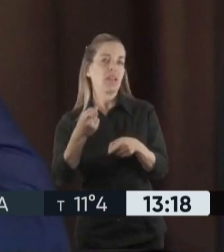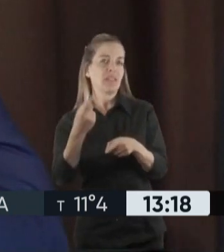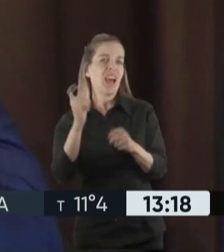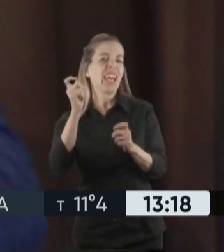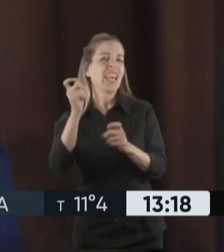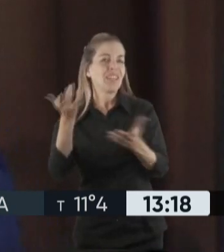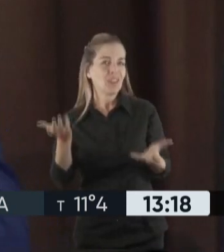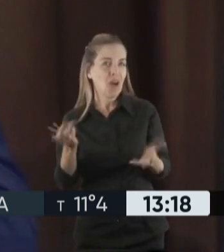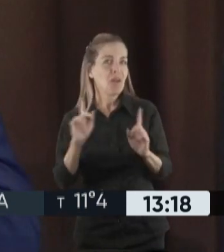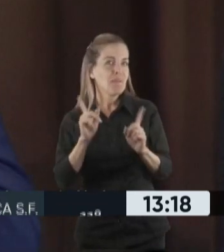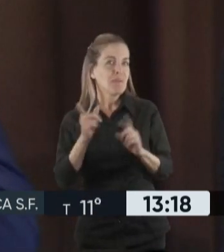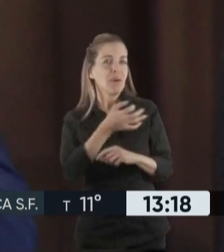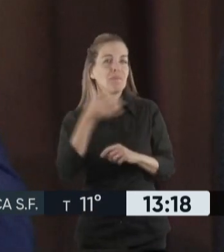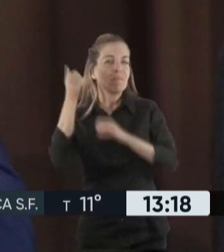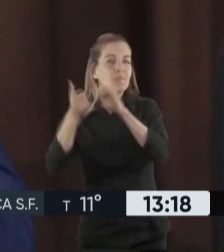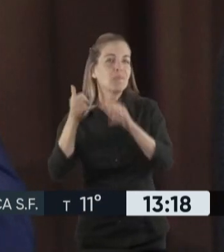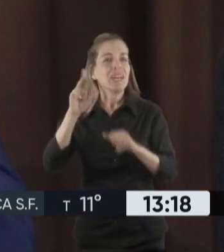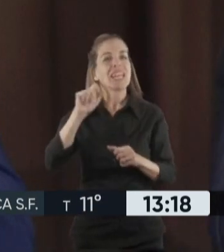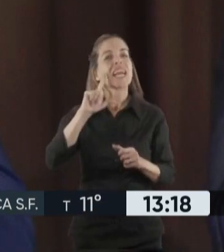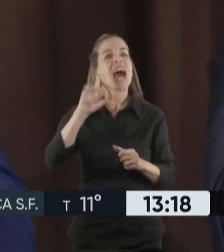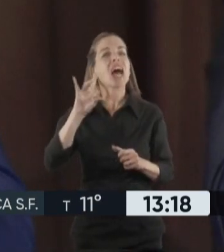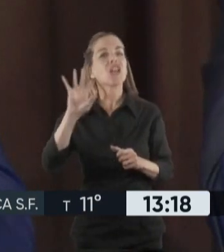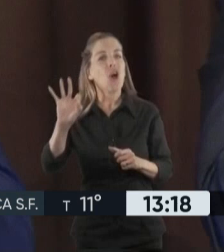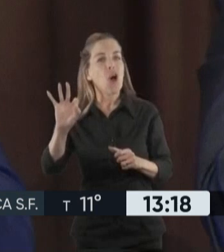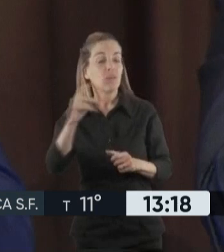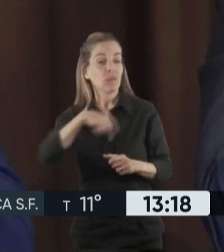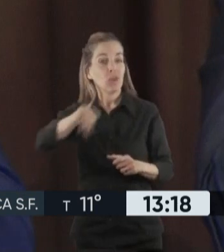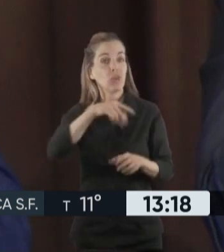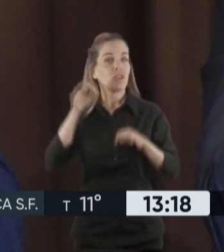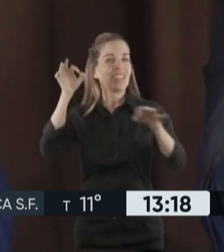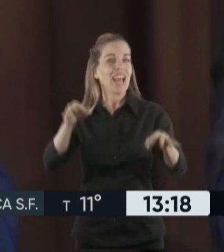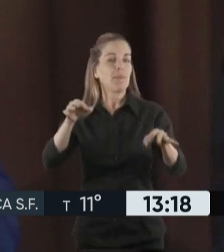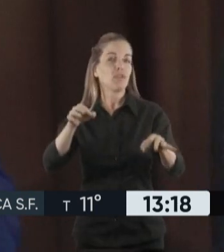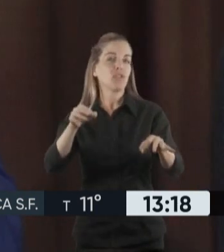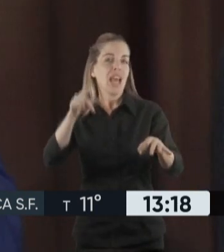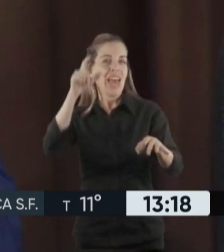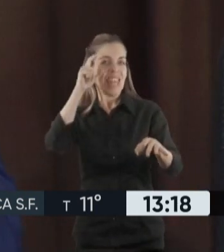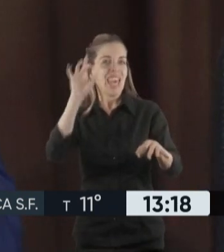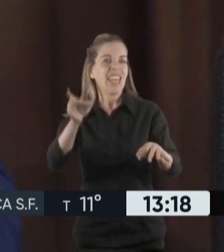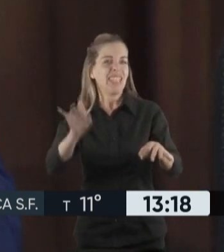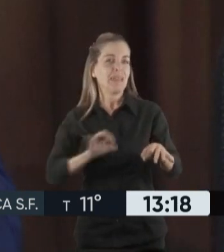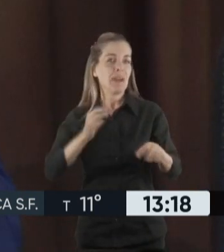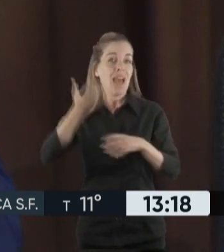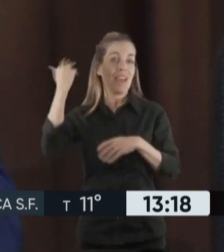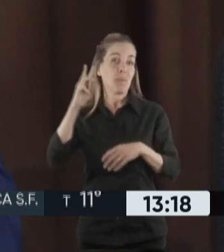Y bien dijo Ricardo, nosotros llegamos aquel 10 de diciembre del 2019 con muchas